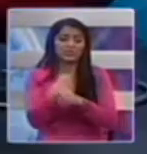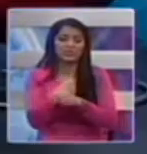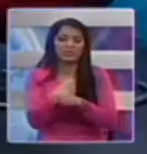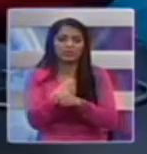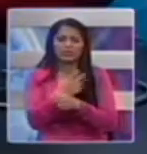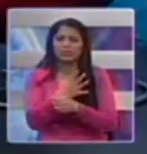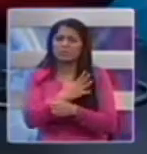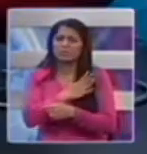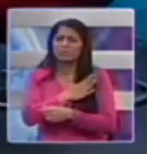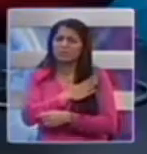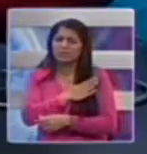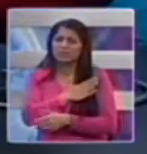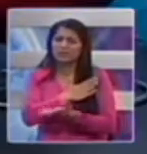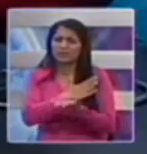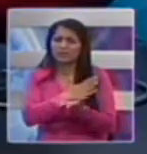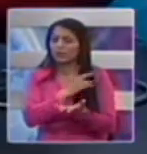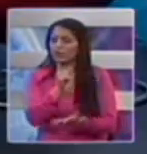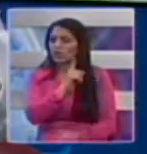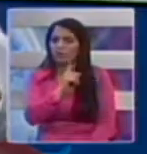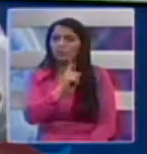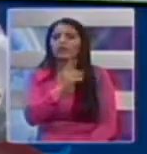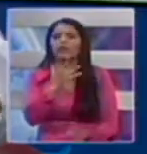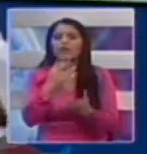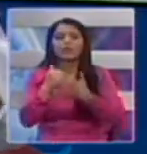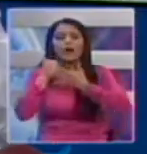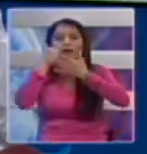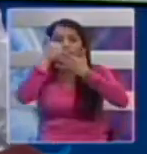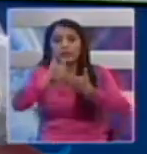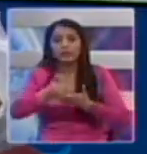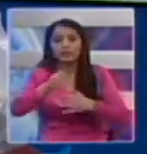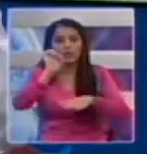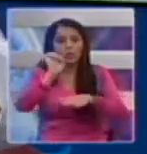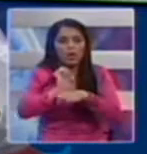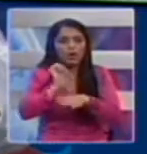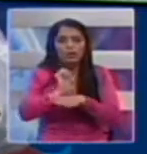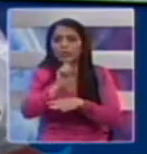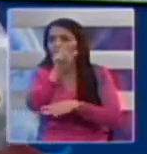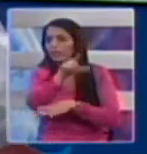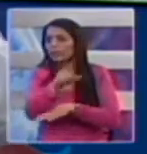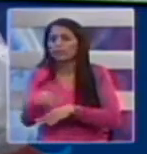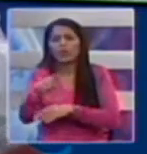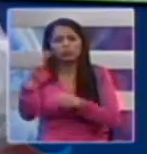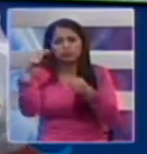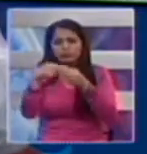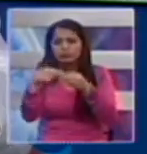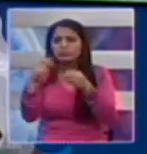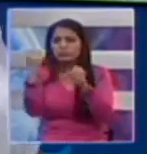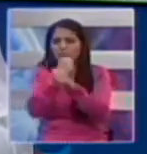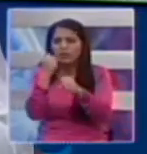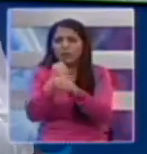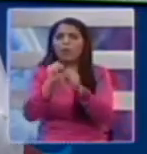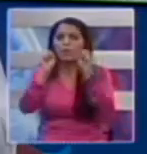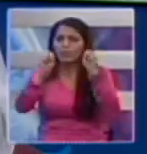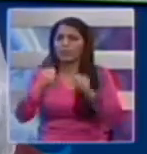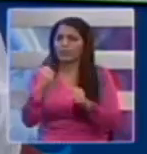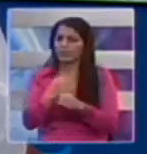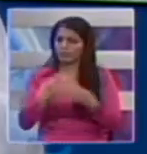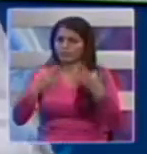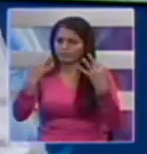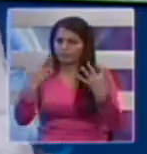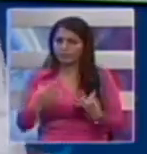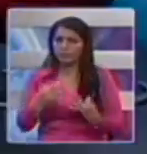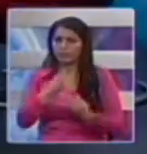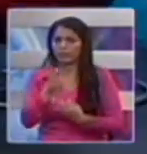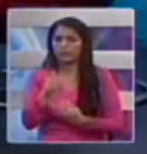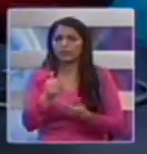A ese vamos a atacar, a ese desempleo, para que todo ecuatoriano tenga un empleo digno y tenga un pan que llevar a su